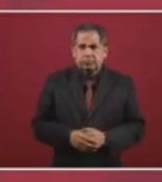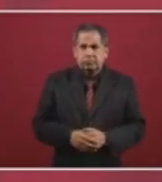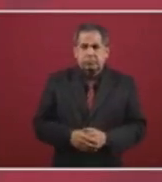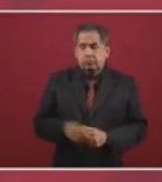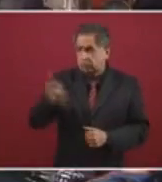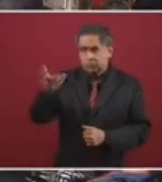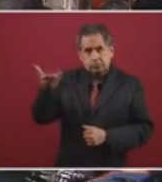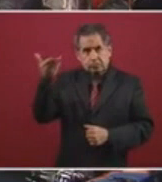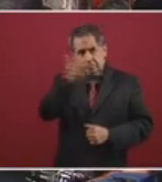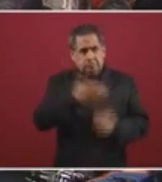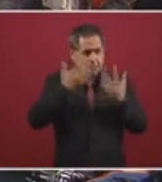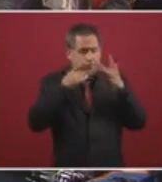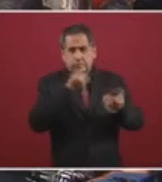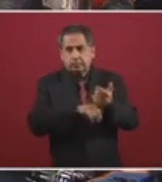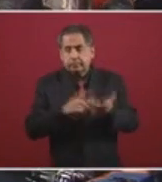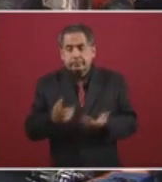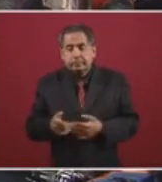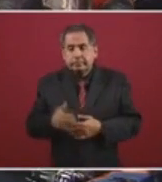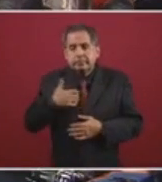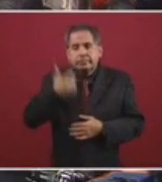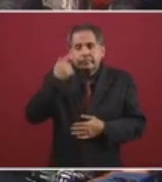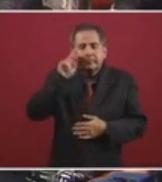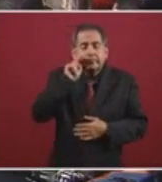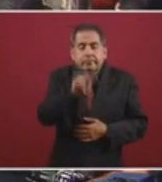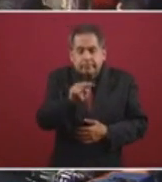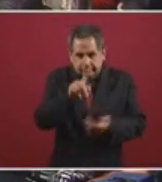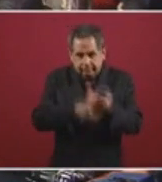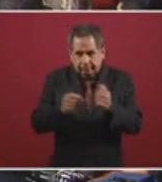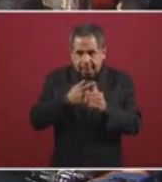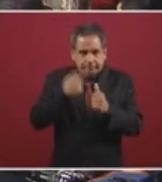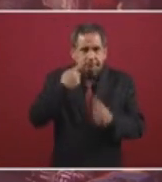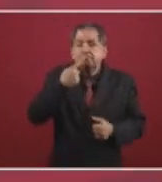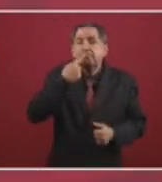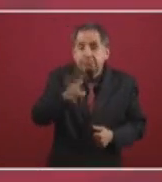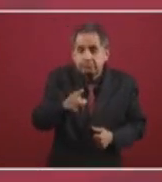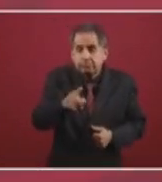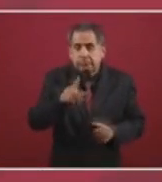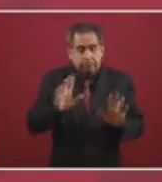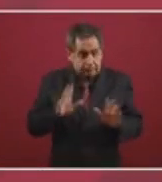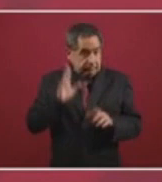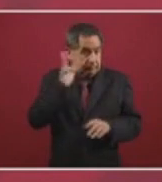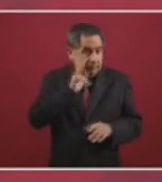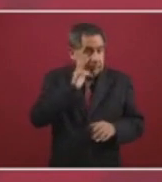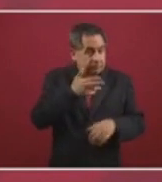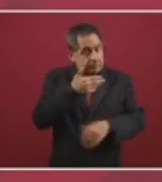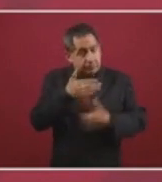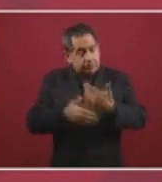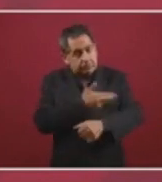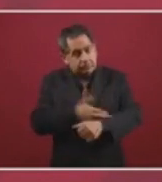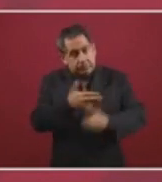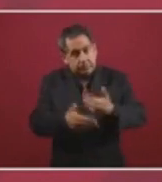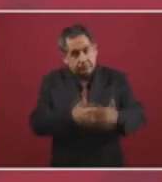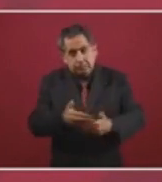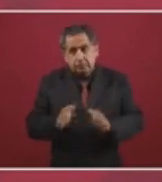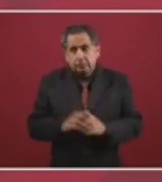Pero no le va a pedir la renuncia a usted. Es que quiero ver si existe una denuncia, hay un procedimiento. Y si legal. No